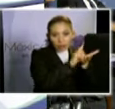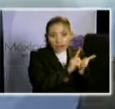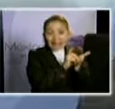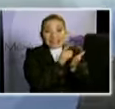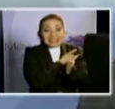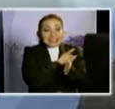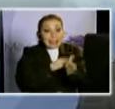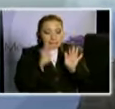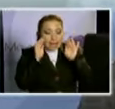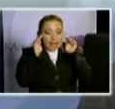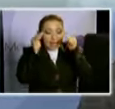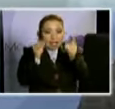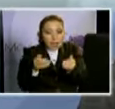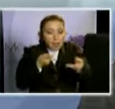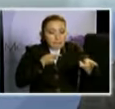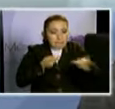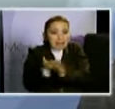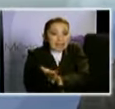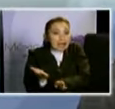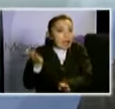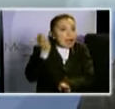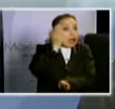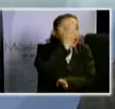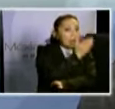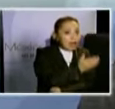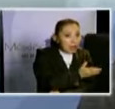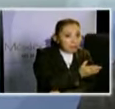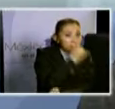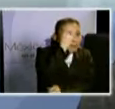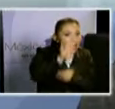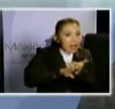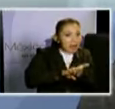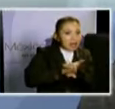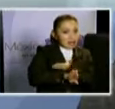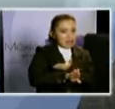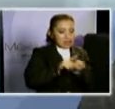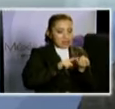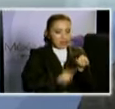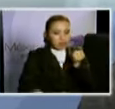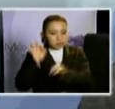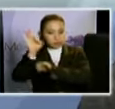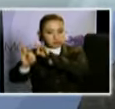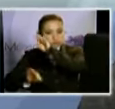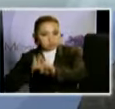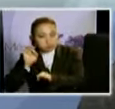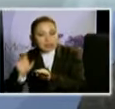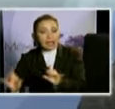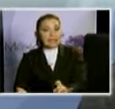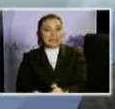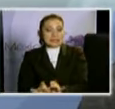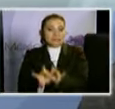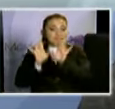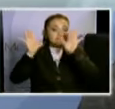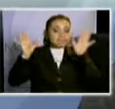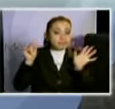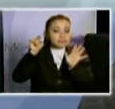enfocarse en medidas de prevención, tratamiento y